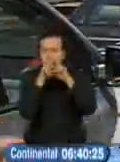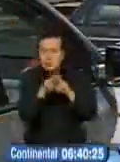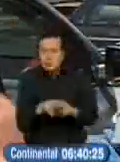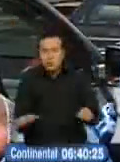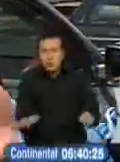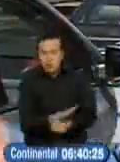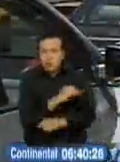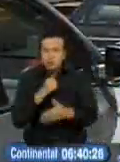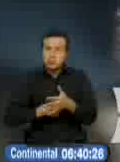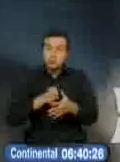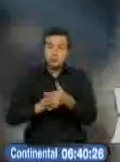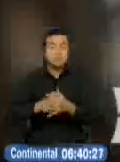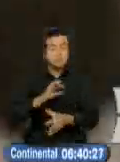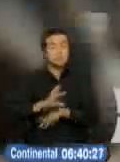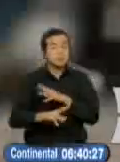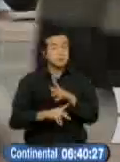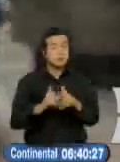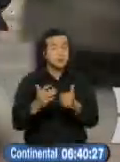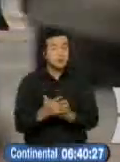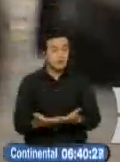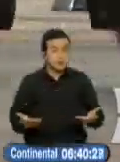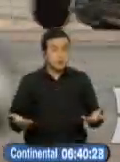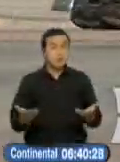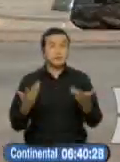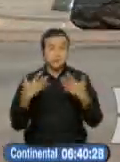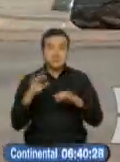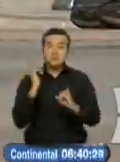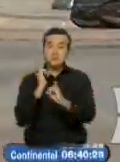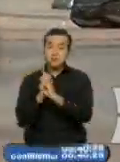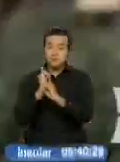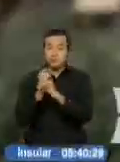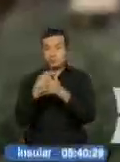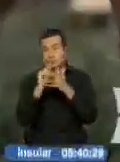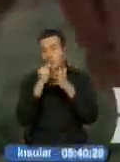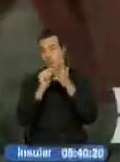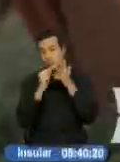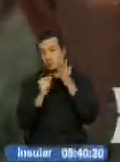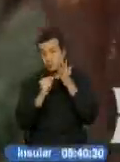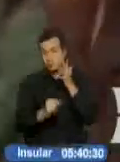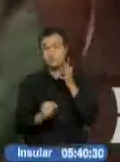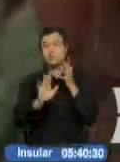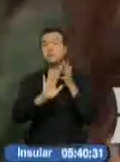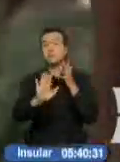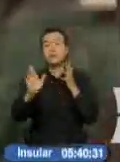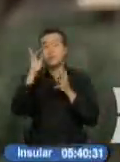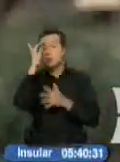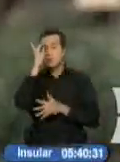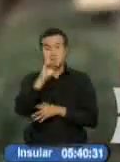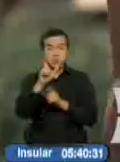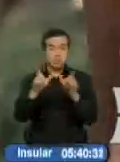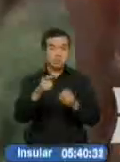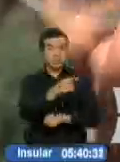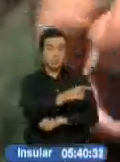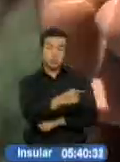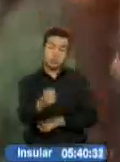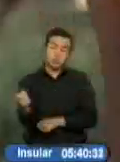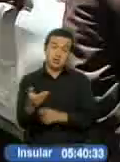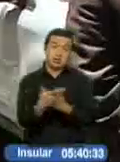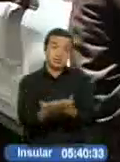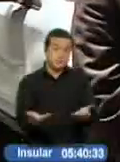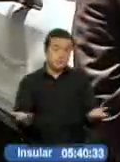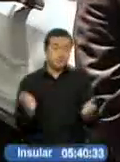cabo una lucha anticorrupción. Así, con herramientas de institucionalidad establecidas, todo queda en el campo de la decisión ciudadana, culmina Cobo